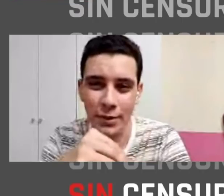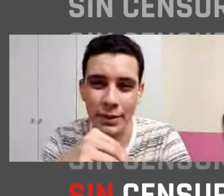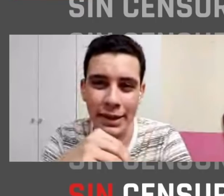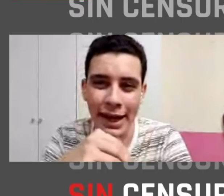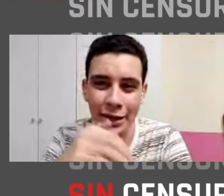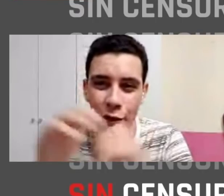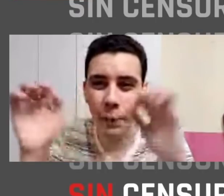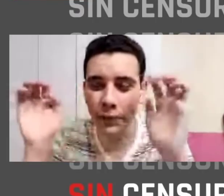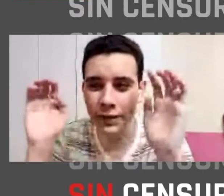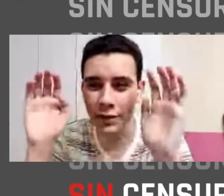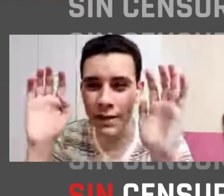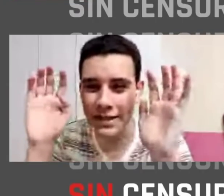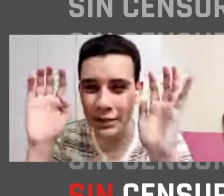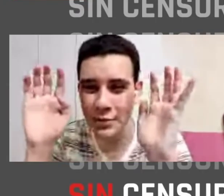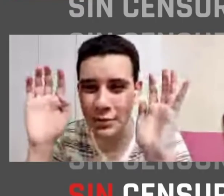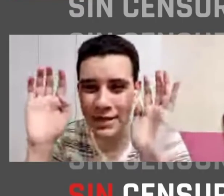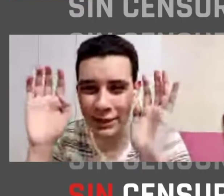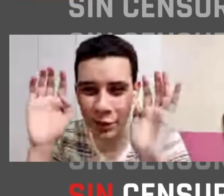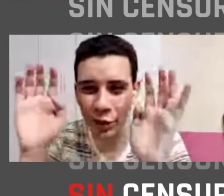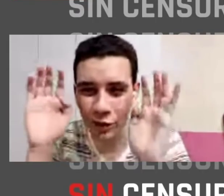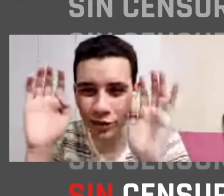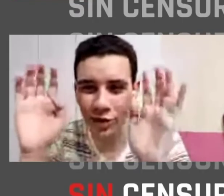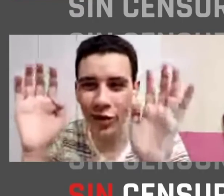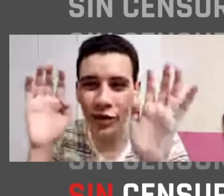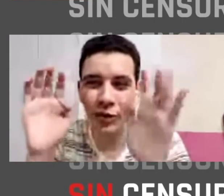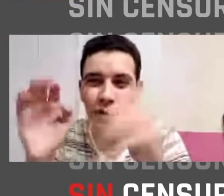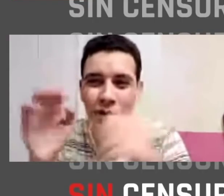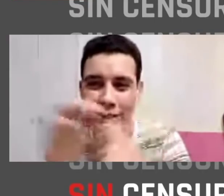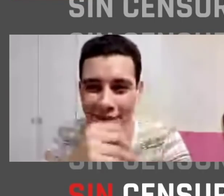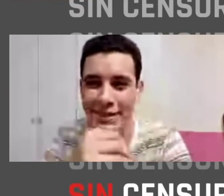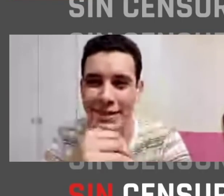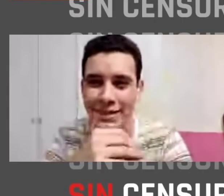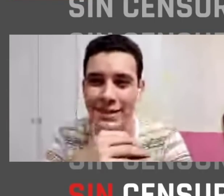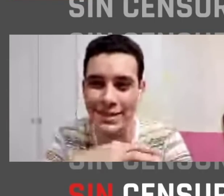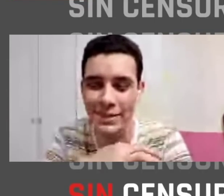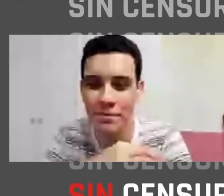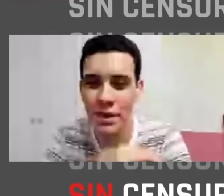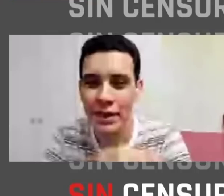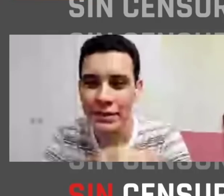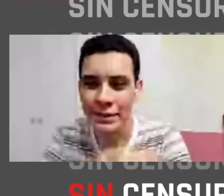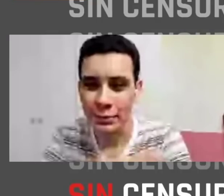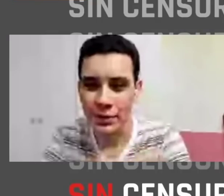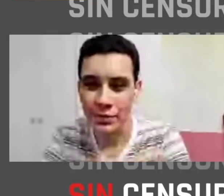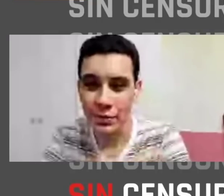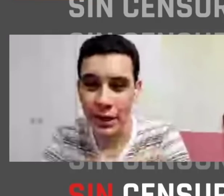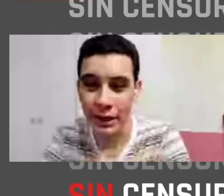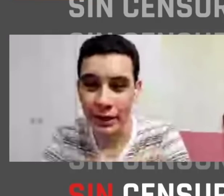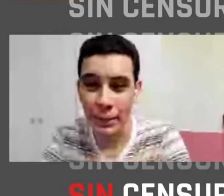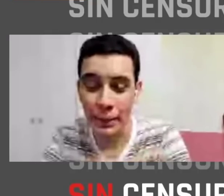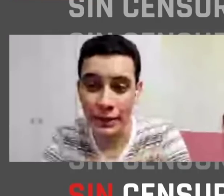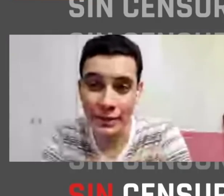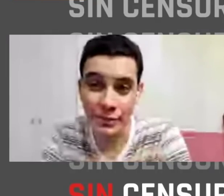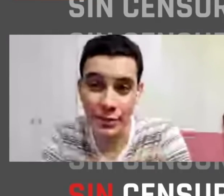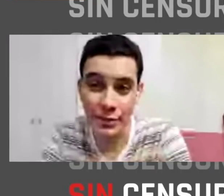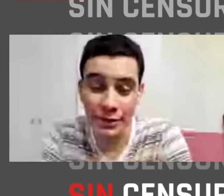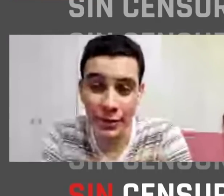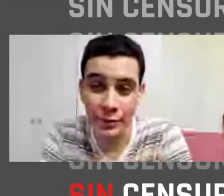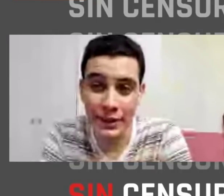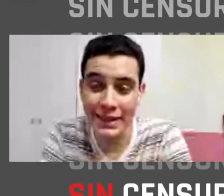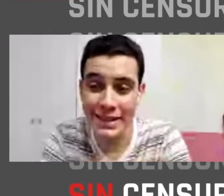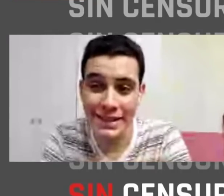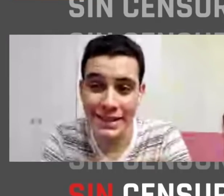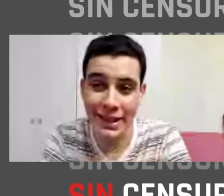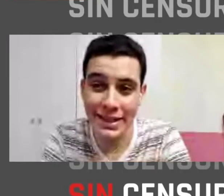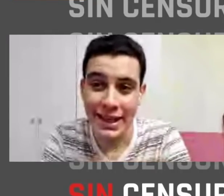todo subliminal, ¿no? Poniendo más anuncios de no, no, no, que sí, sí, sí. Y pues una campaña que solamente va a